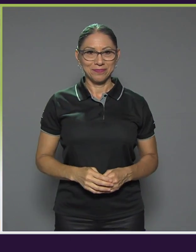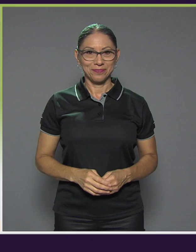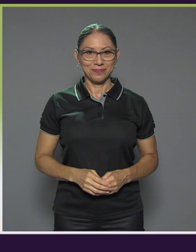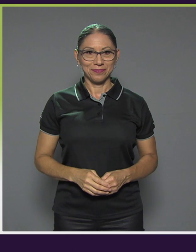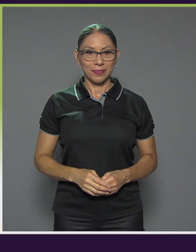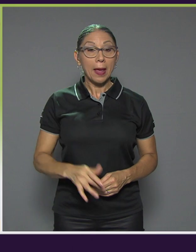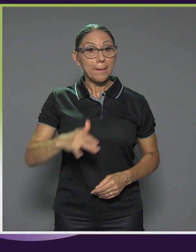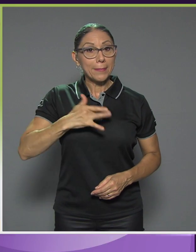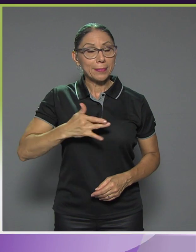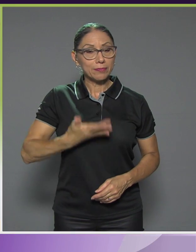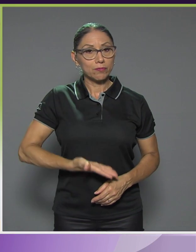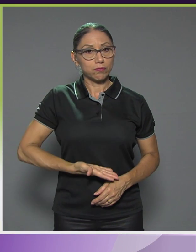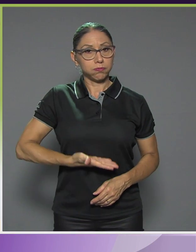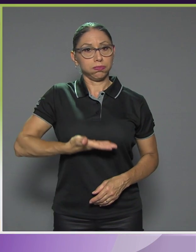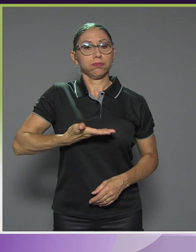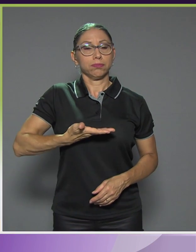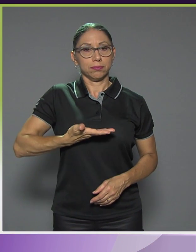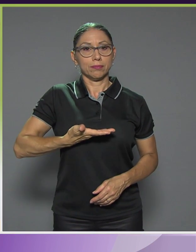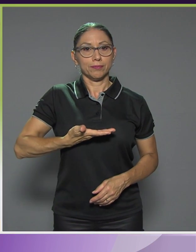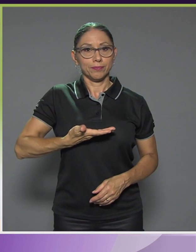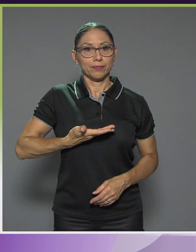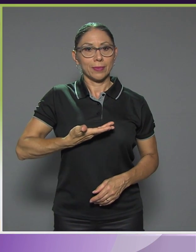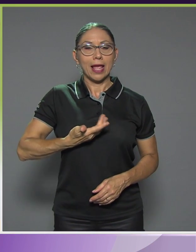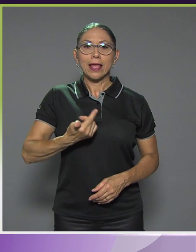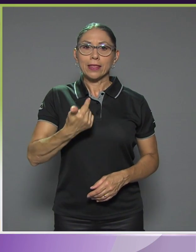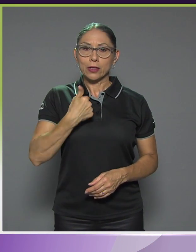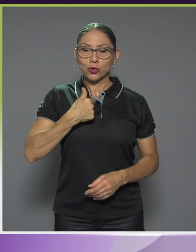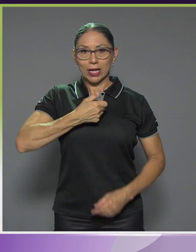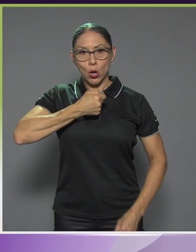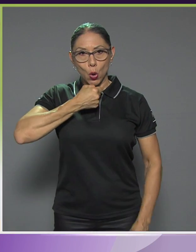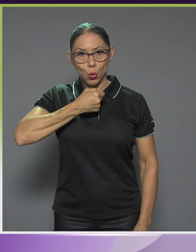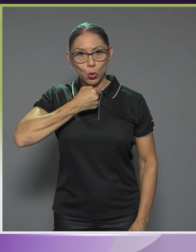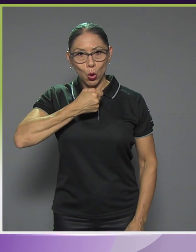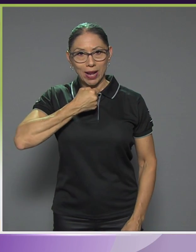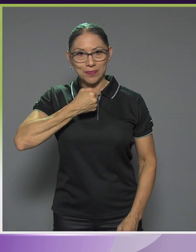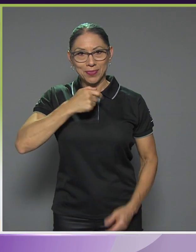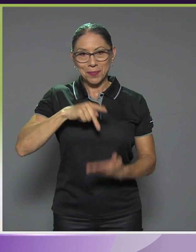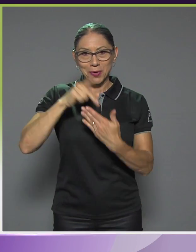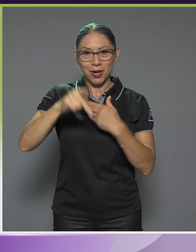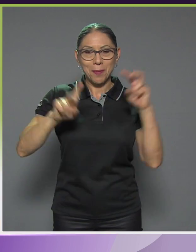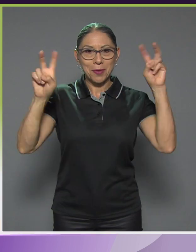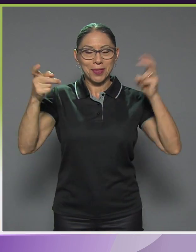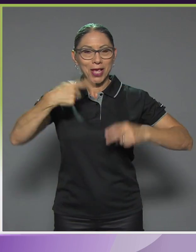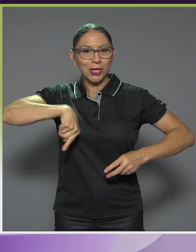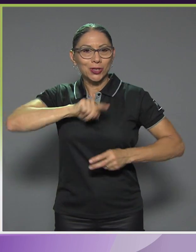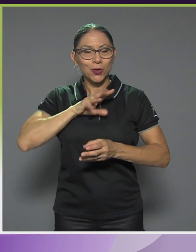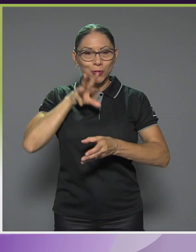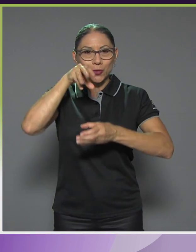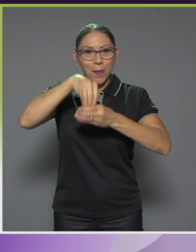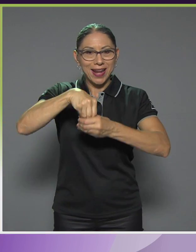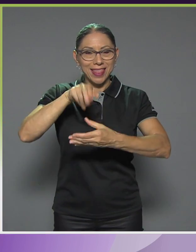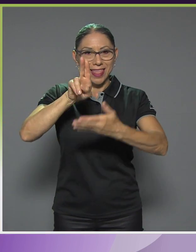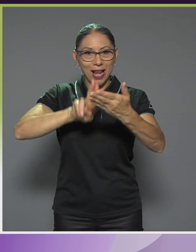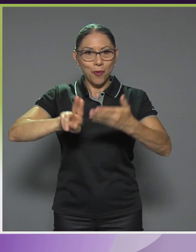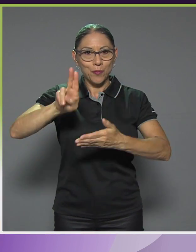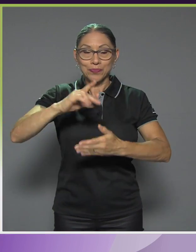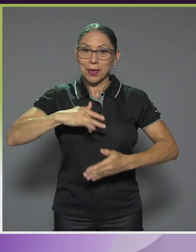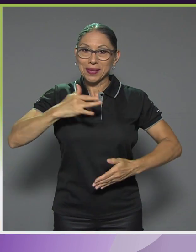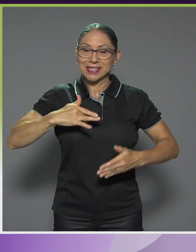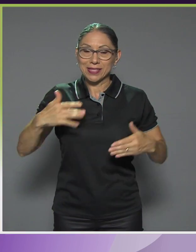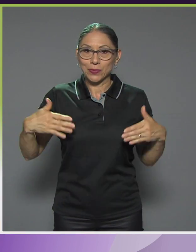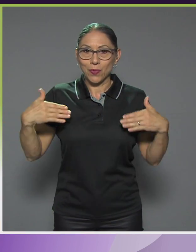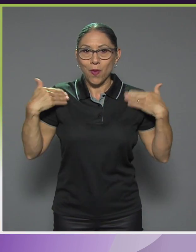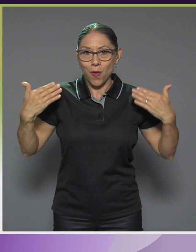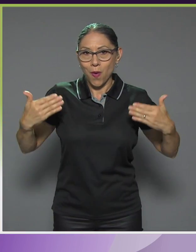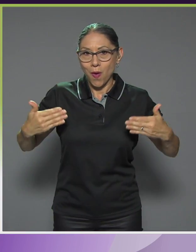me siento orgullosa de ser lindo cultoras dejemos parte de la uv me siento contenta de